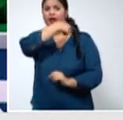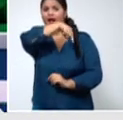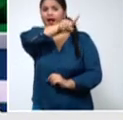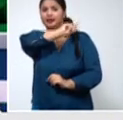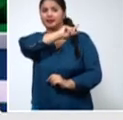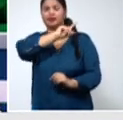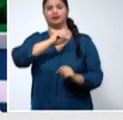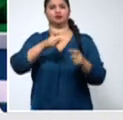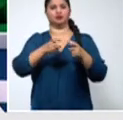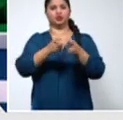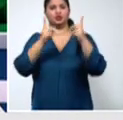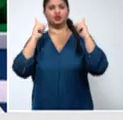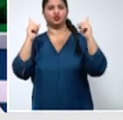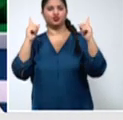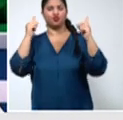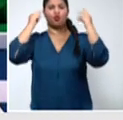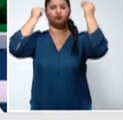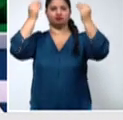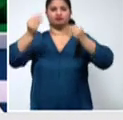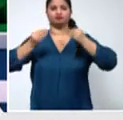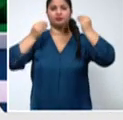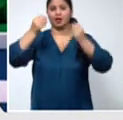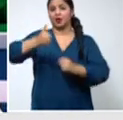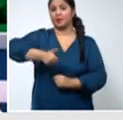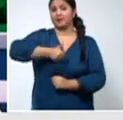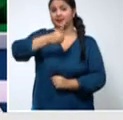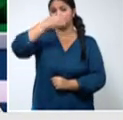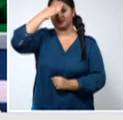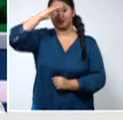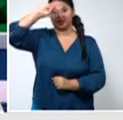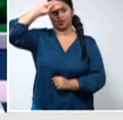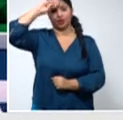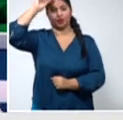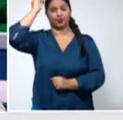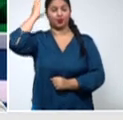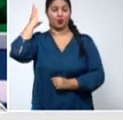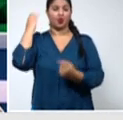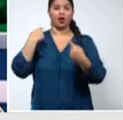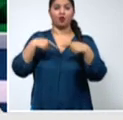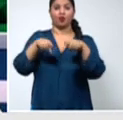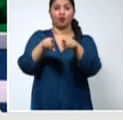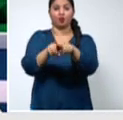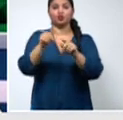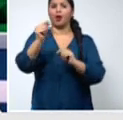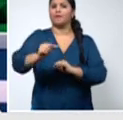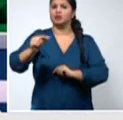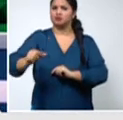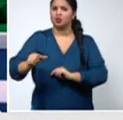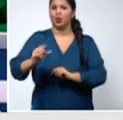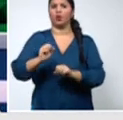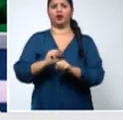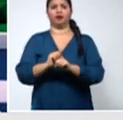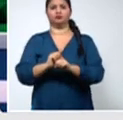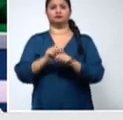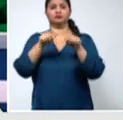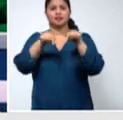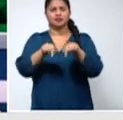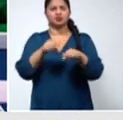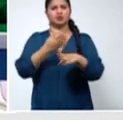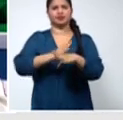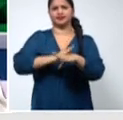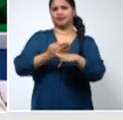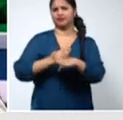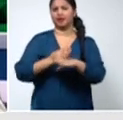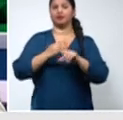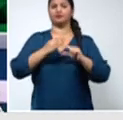comunidad científica, pues realmente es lo que uno ve con el